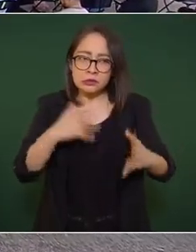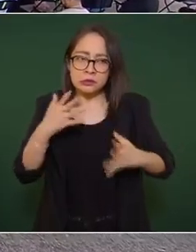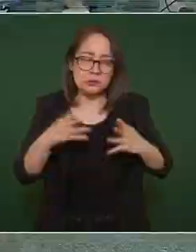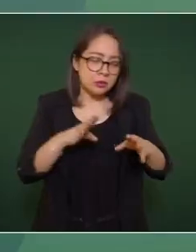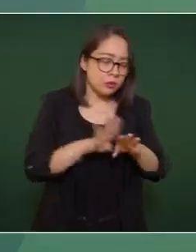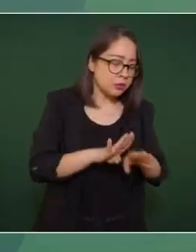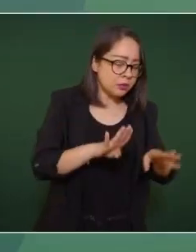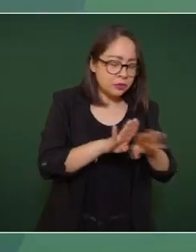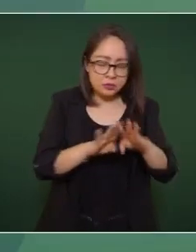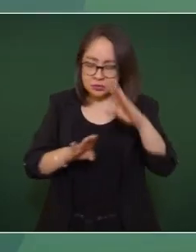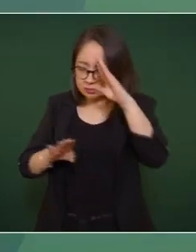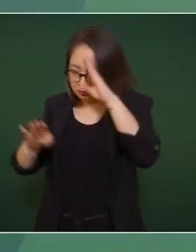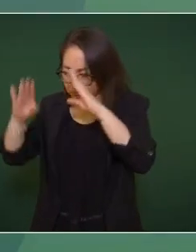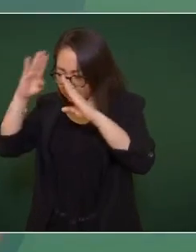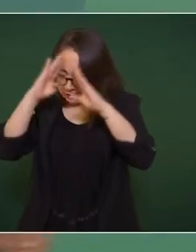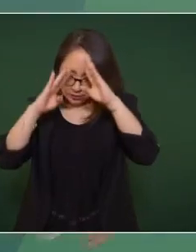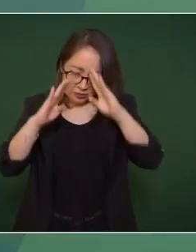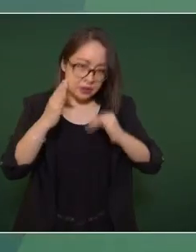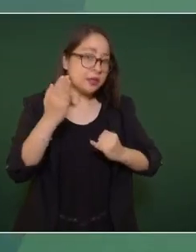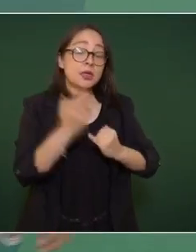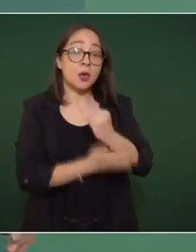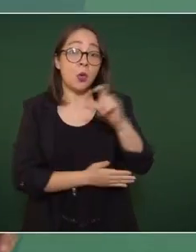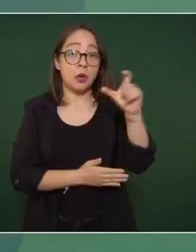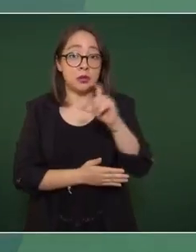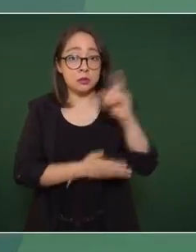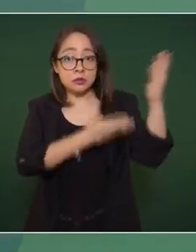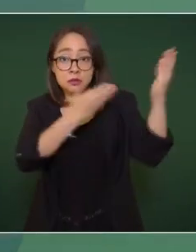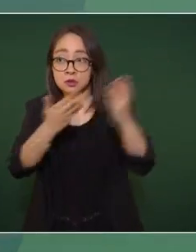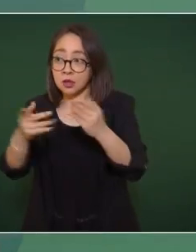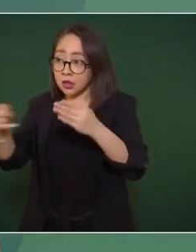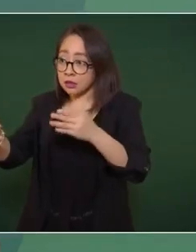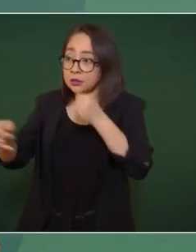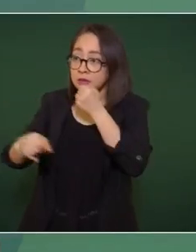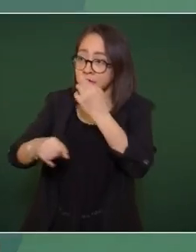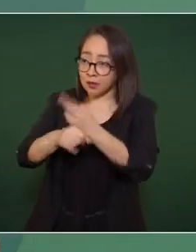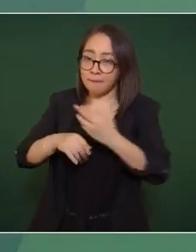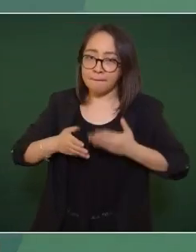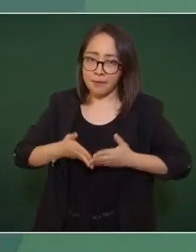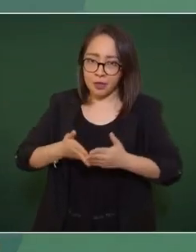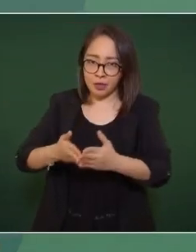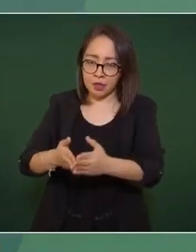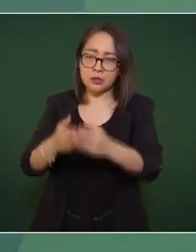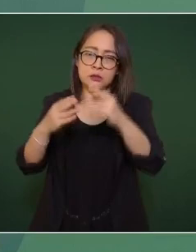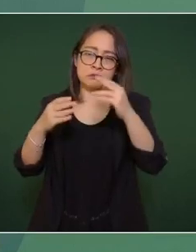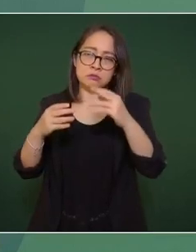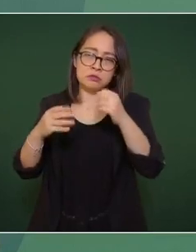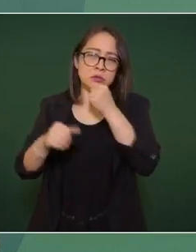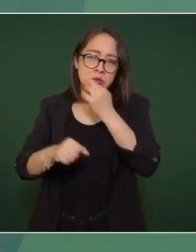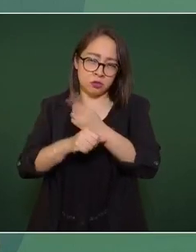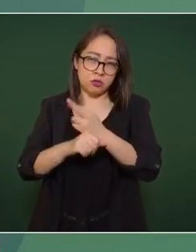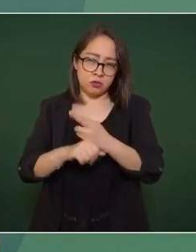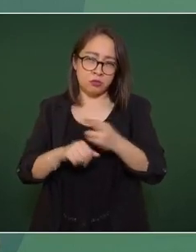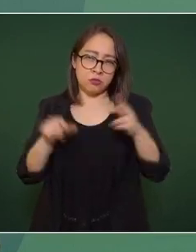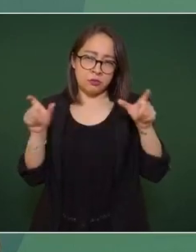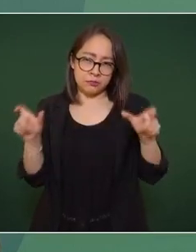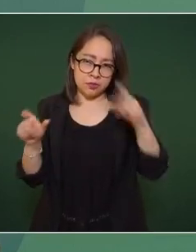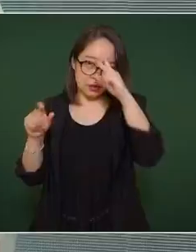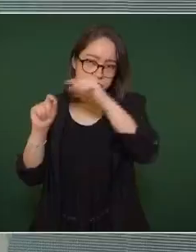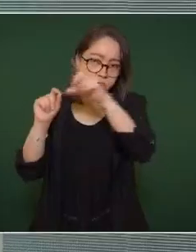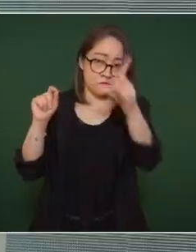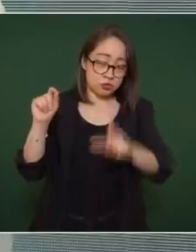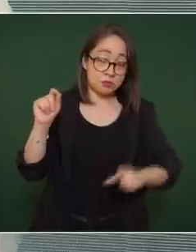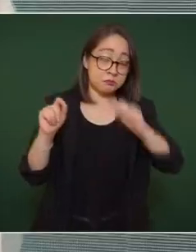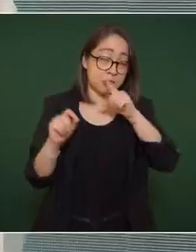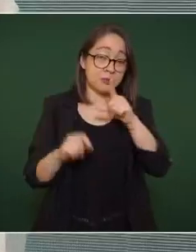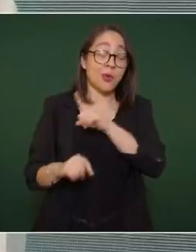decisiones. Ya cuando llegué, estaba el secretario de Marina, estaba el secretario de la Defensa, estaban todos, y estaba el